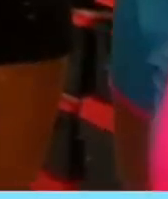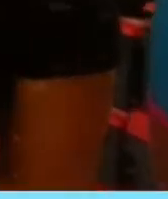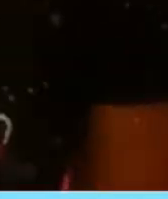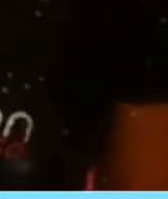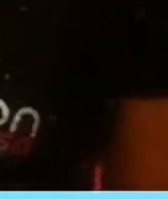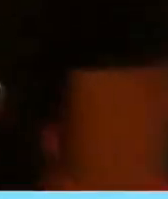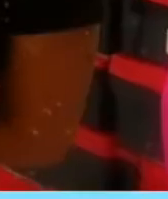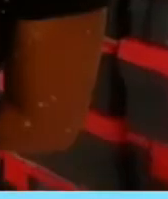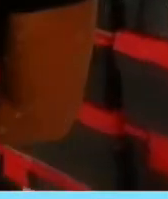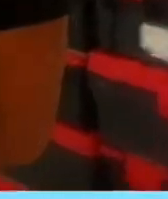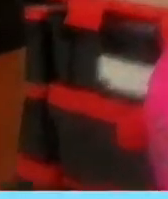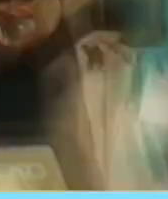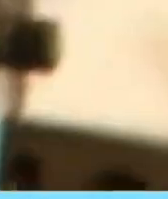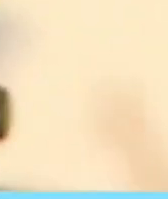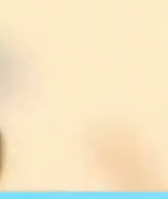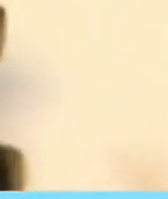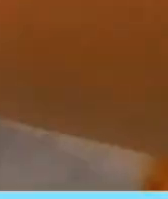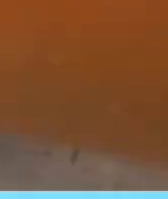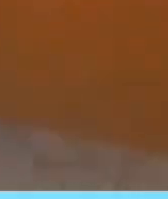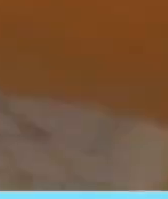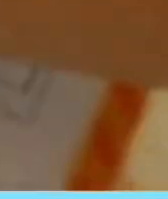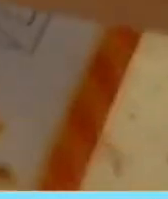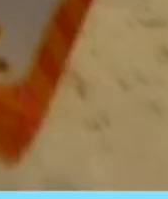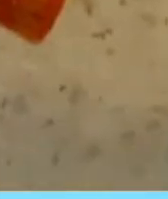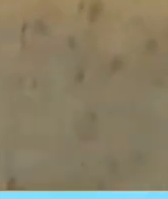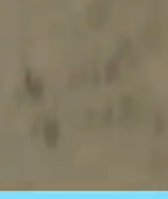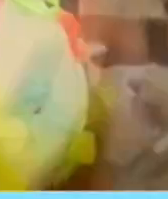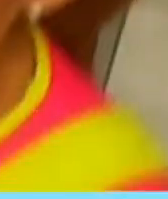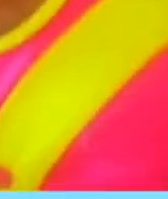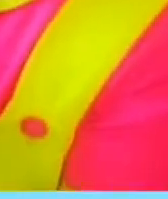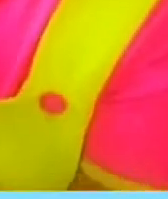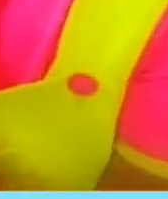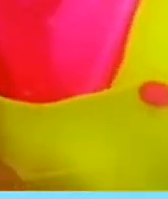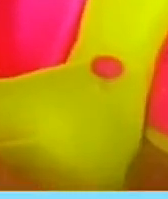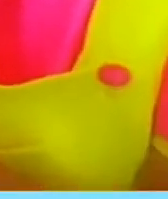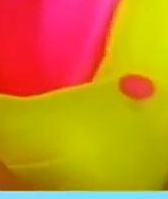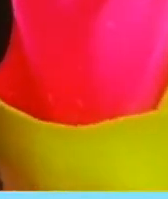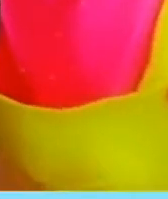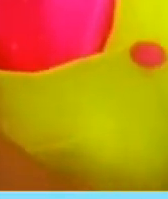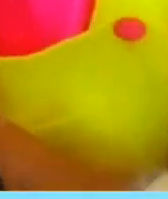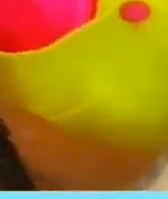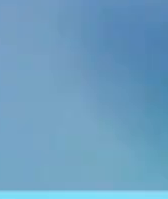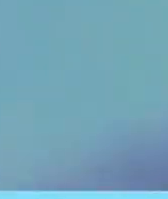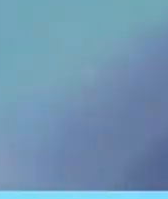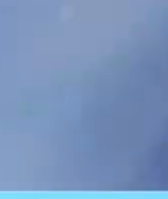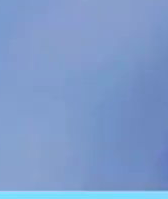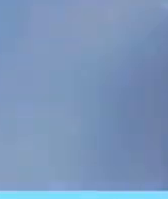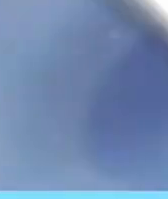Una buena historia tiene mucha música y diversión, y también el mejor final.